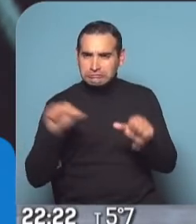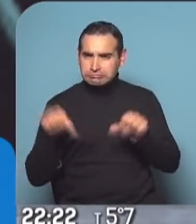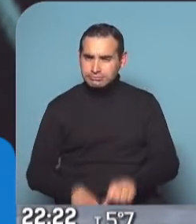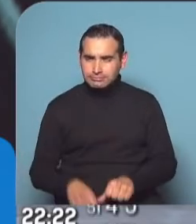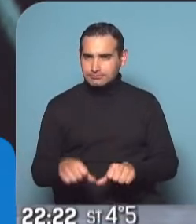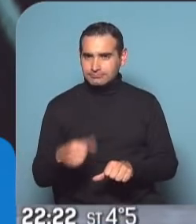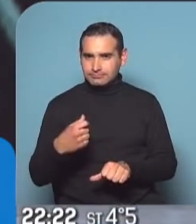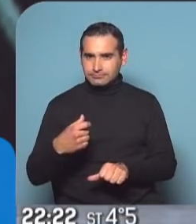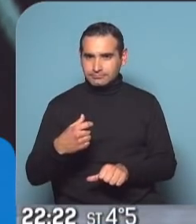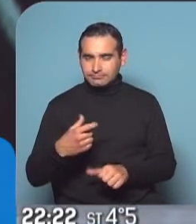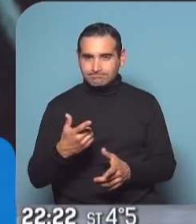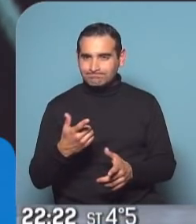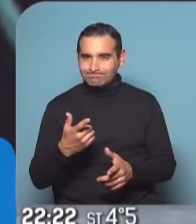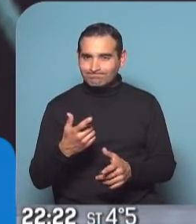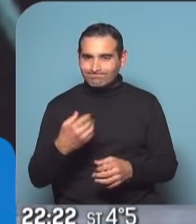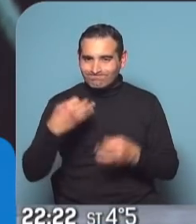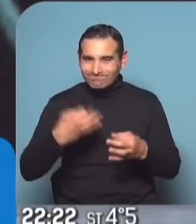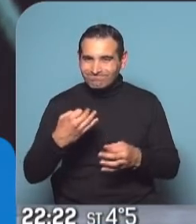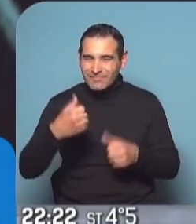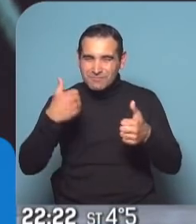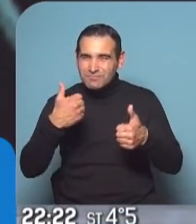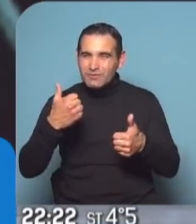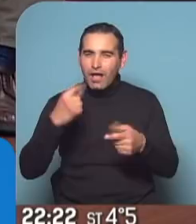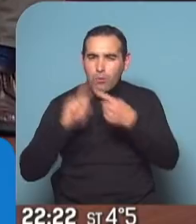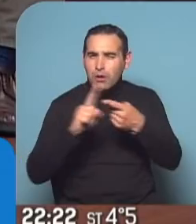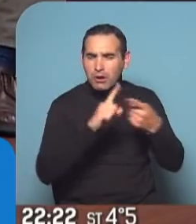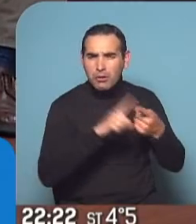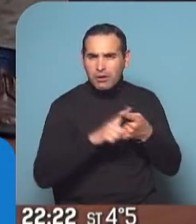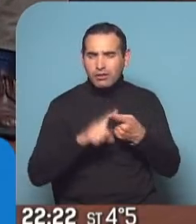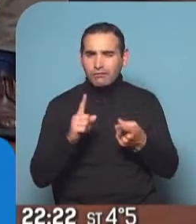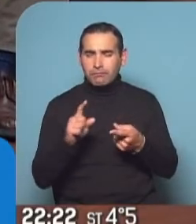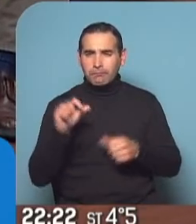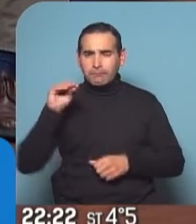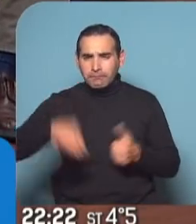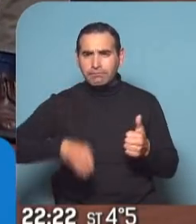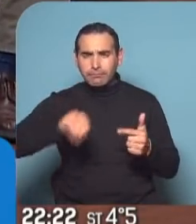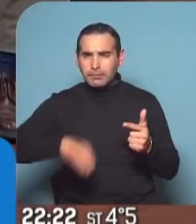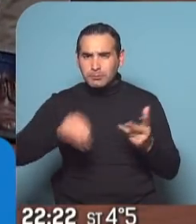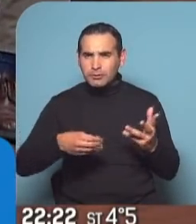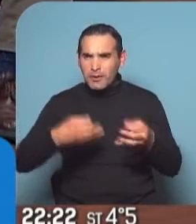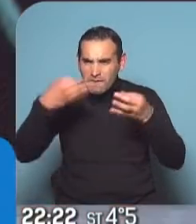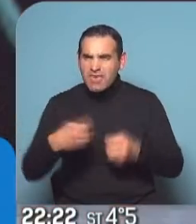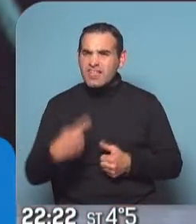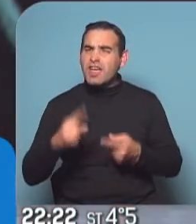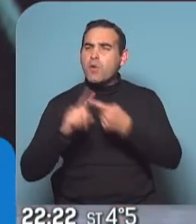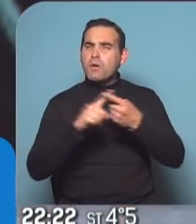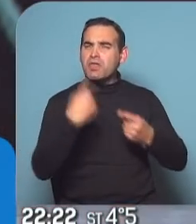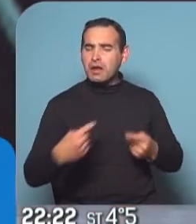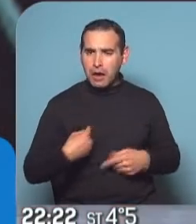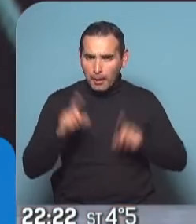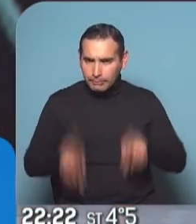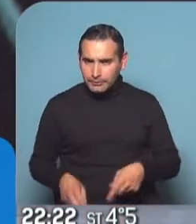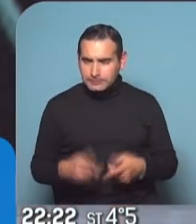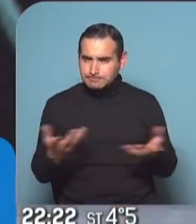en beneficio de instituciones que están muy lejos y que acuerdan cosas que muchas veces no se conocen bien en su letra más chica, ¿no?